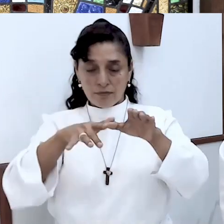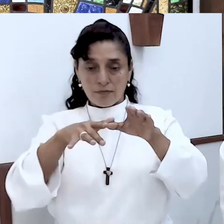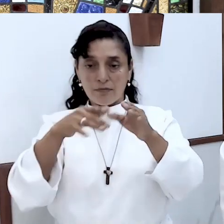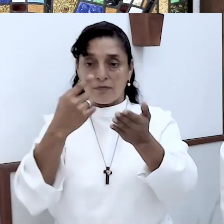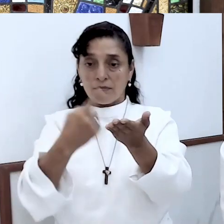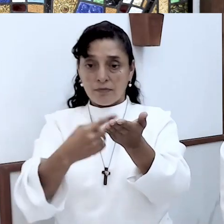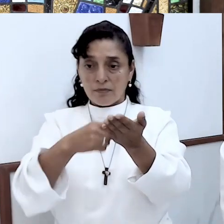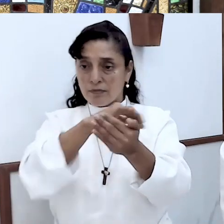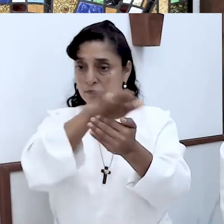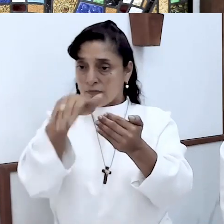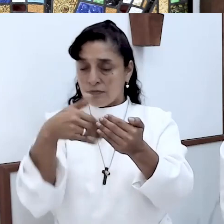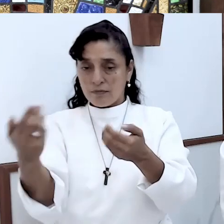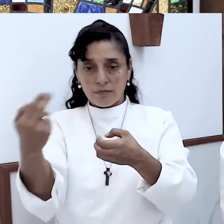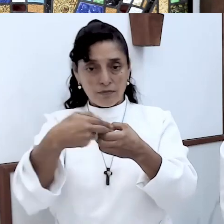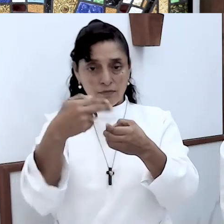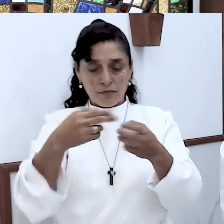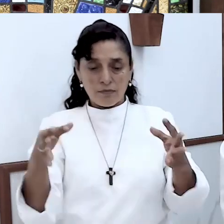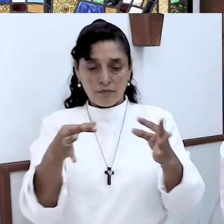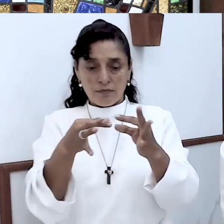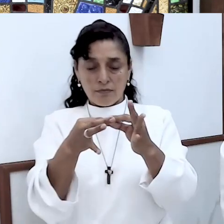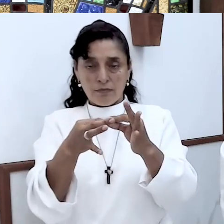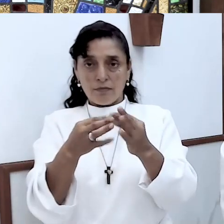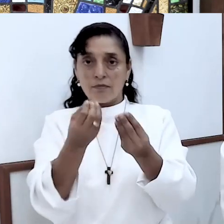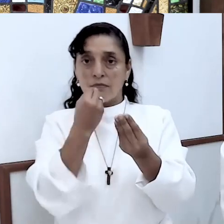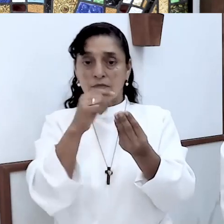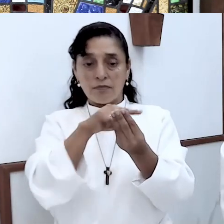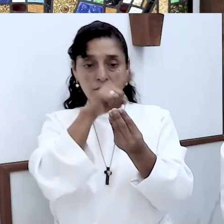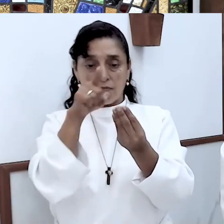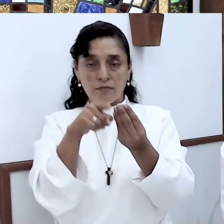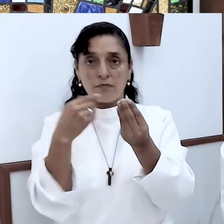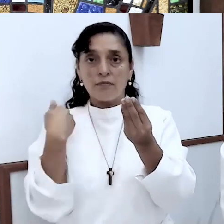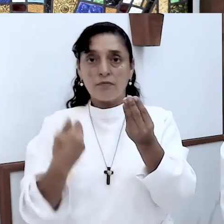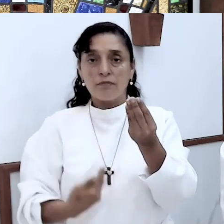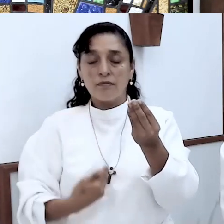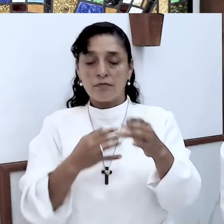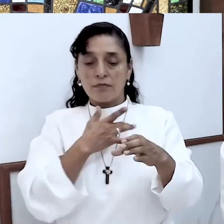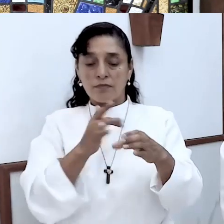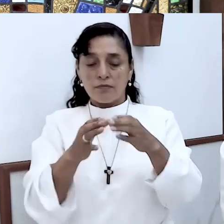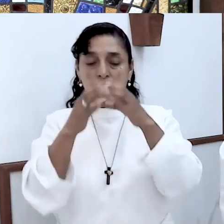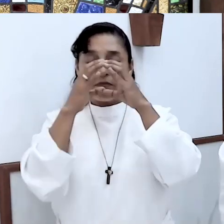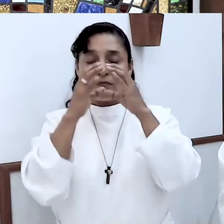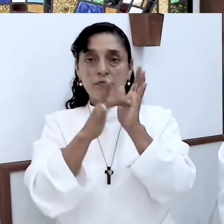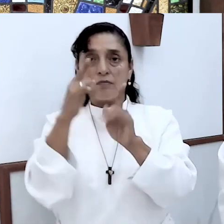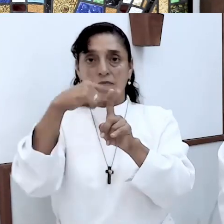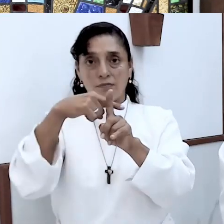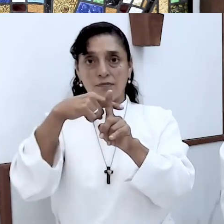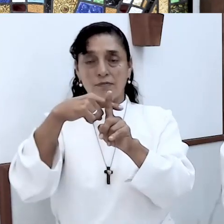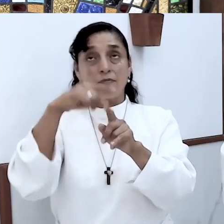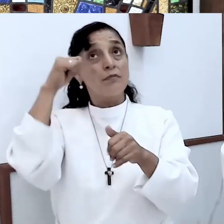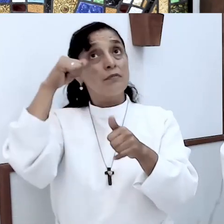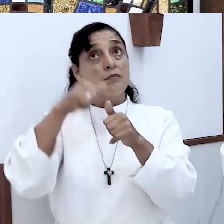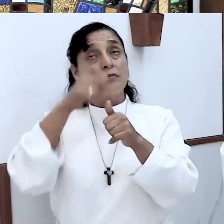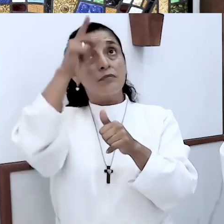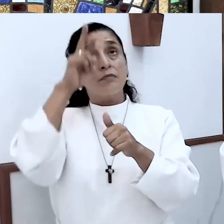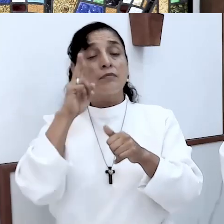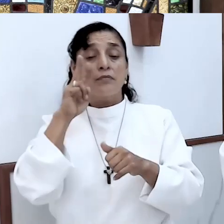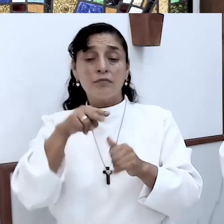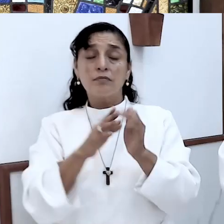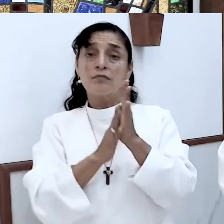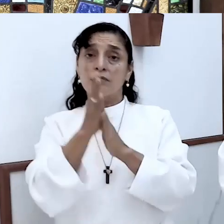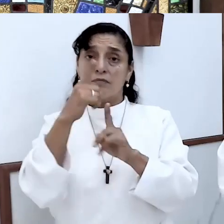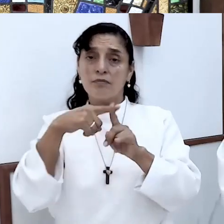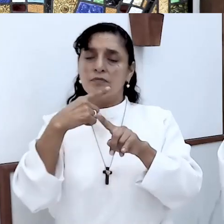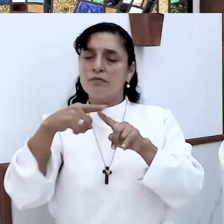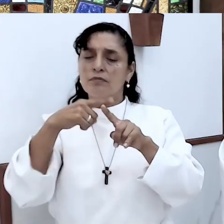Santo congregue en la unidad a cuantos participamos del cuerpo y la sangre de Cristo. Acuérdate, Señor, de